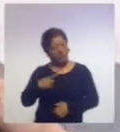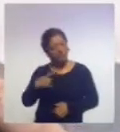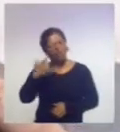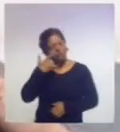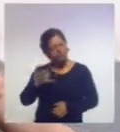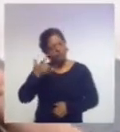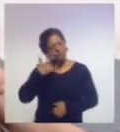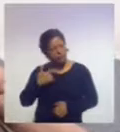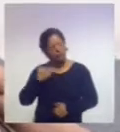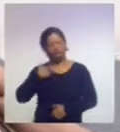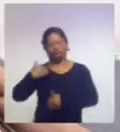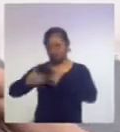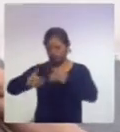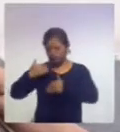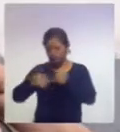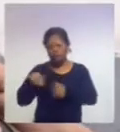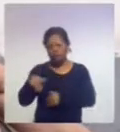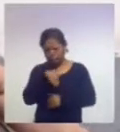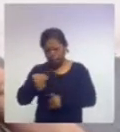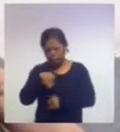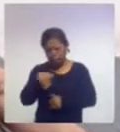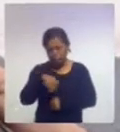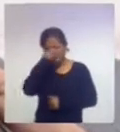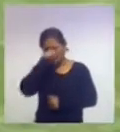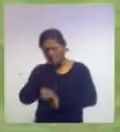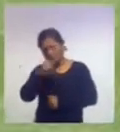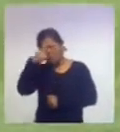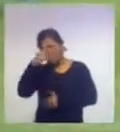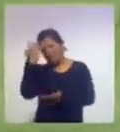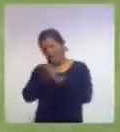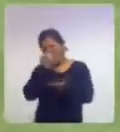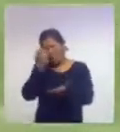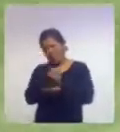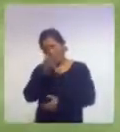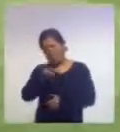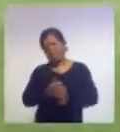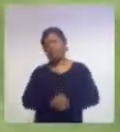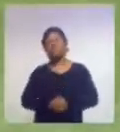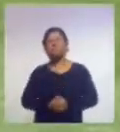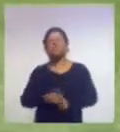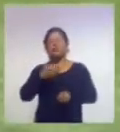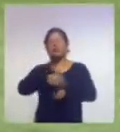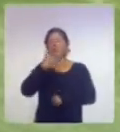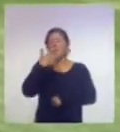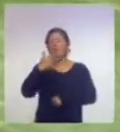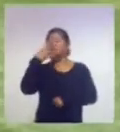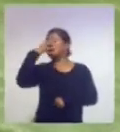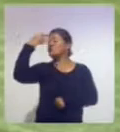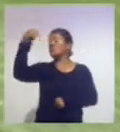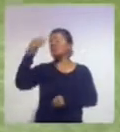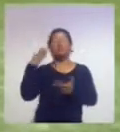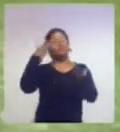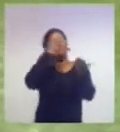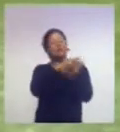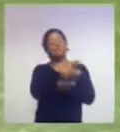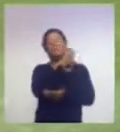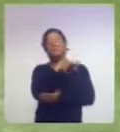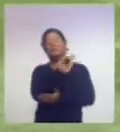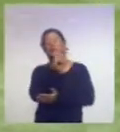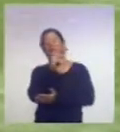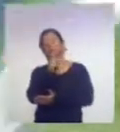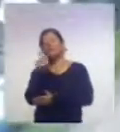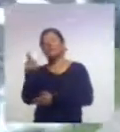seguir compitiéndole a los compañeros para poder ganar un lugar. En la jornada 5, los Coyotes visitan a Interplaya en el Caribe